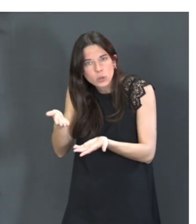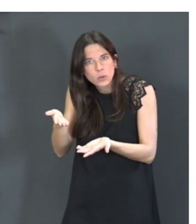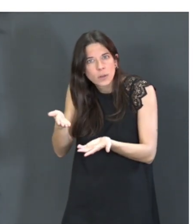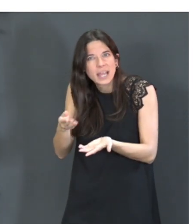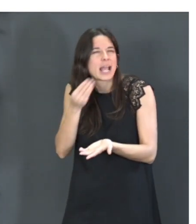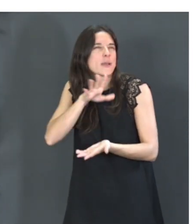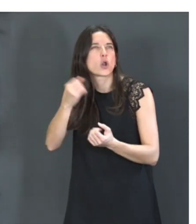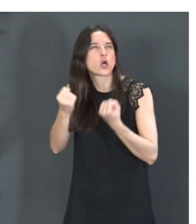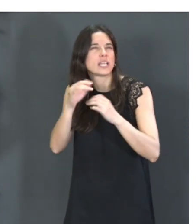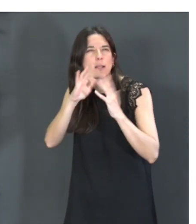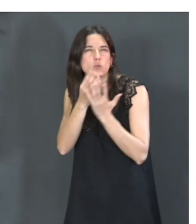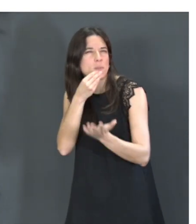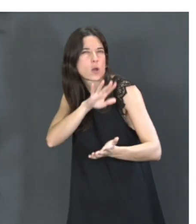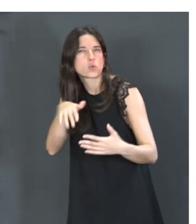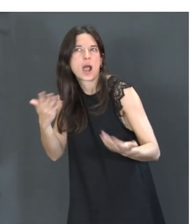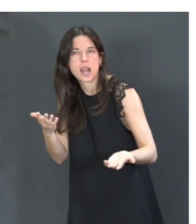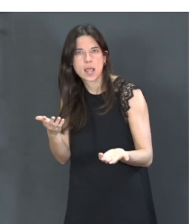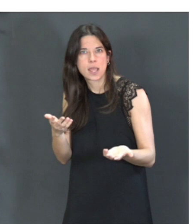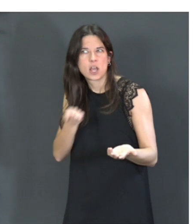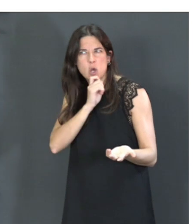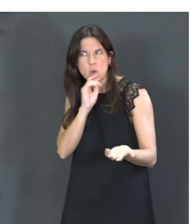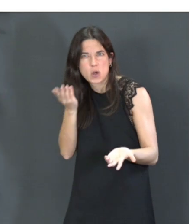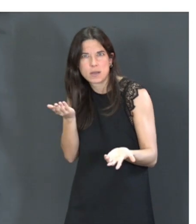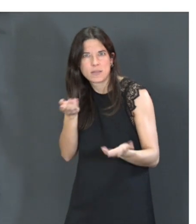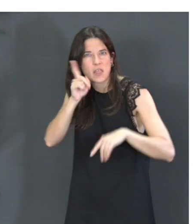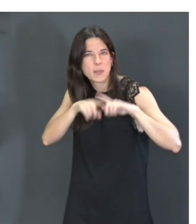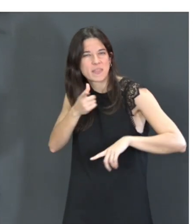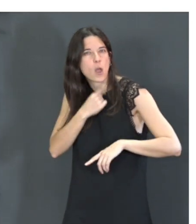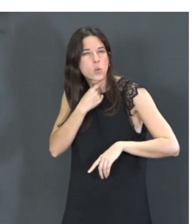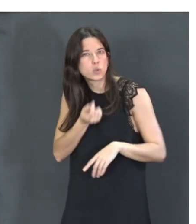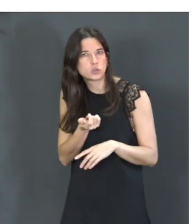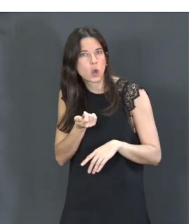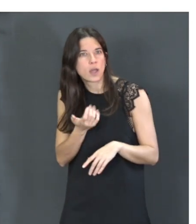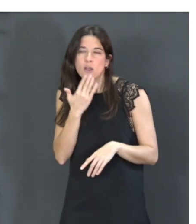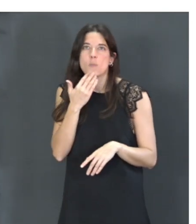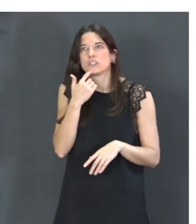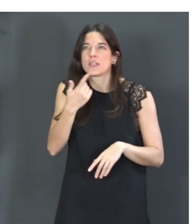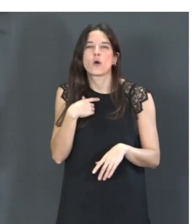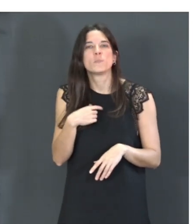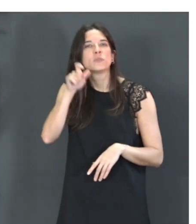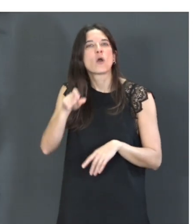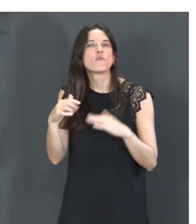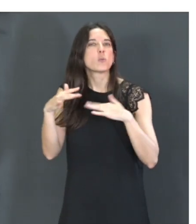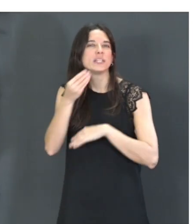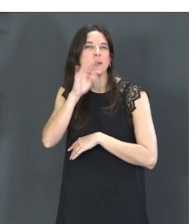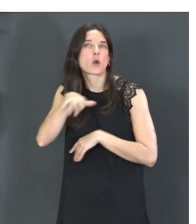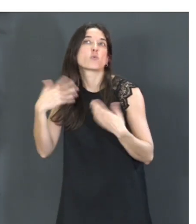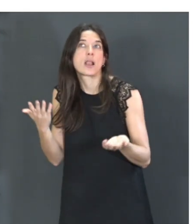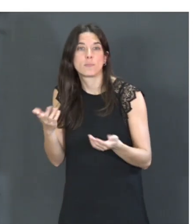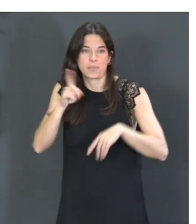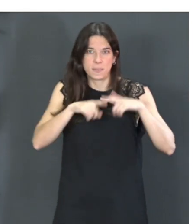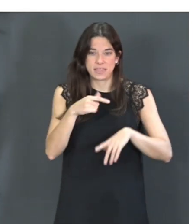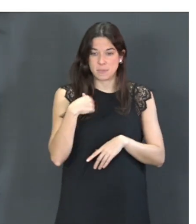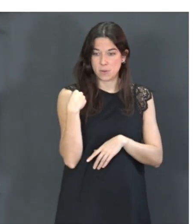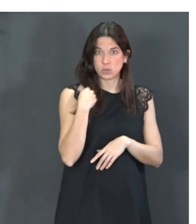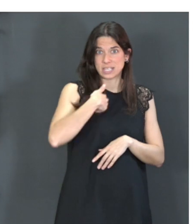es el mejor coche del mundo? ¿Cuál es cosas que son de gustos? Es como si le preguntas ¿cuál es el mejor futbolista? Pues uno te dirá, si me lo preguntas a mí te